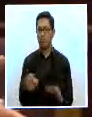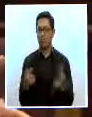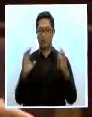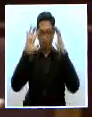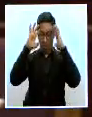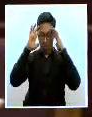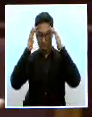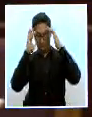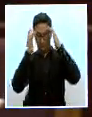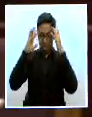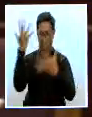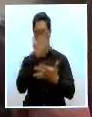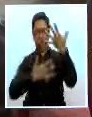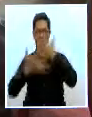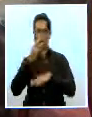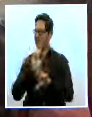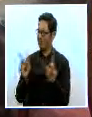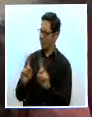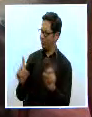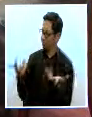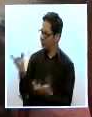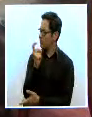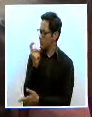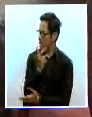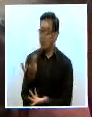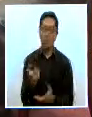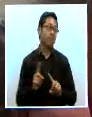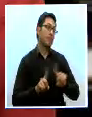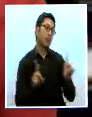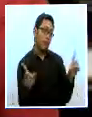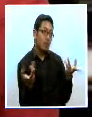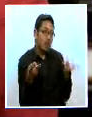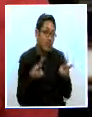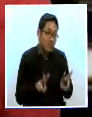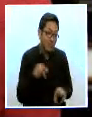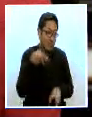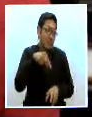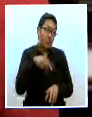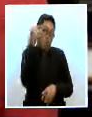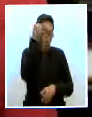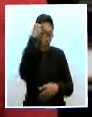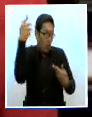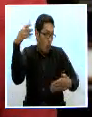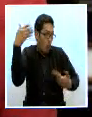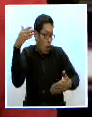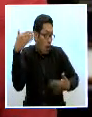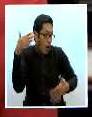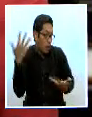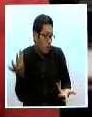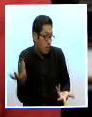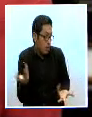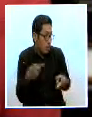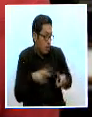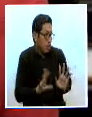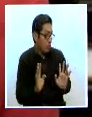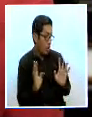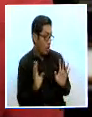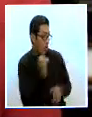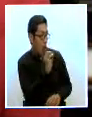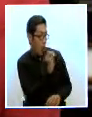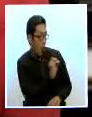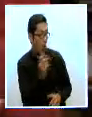la ciudadanía reclama Pero evidentemente ha habido politización y según lo que usted manifiesta no solo de parte de las autoridades del municipio sino también desde